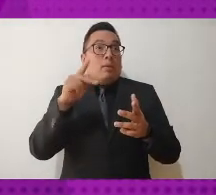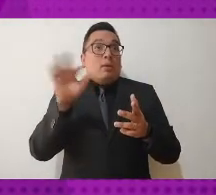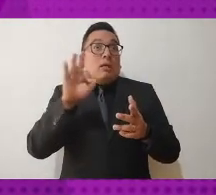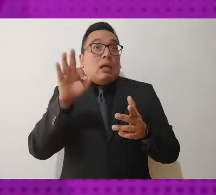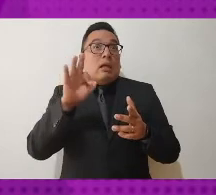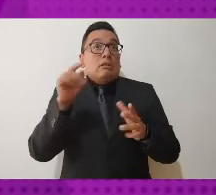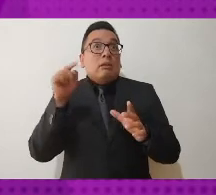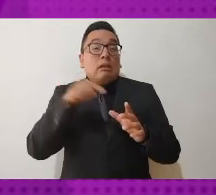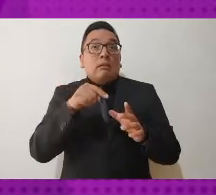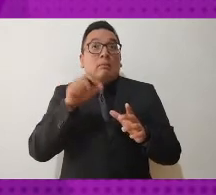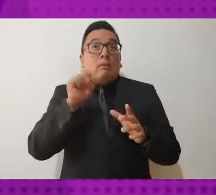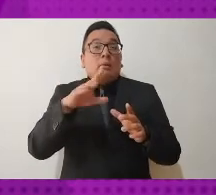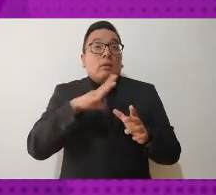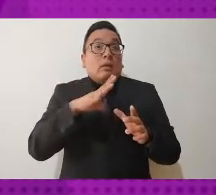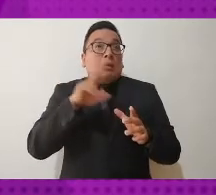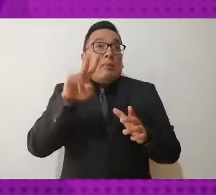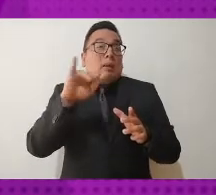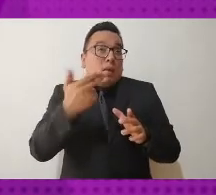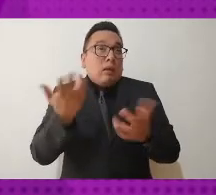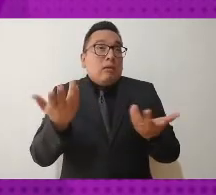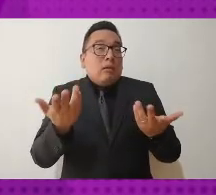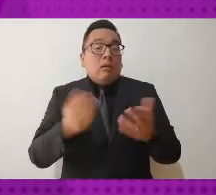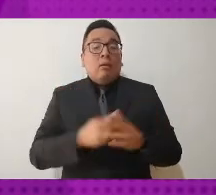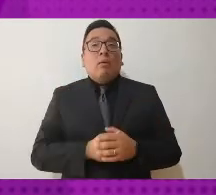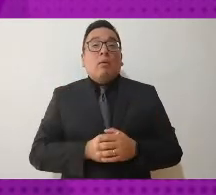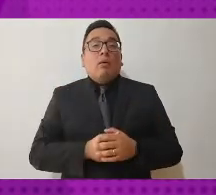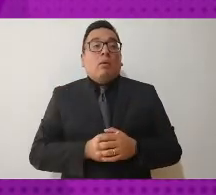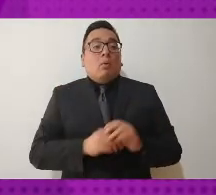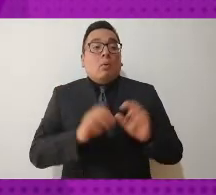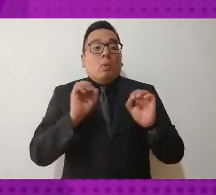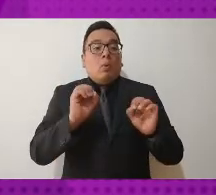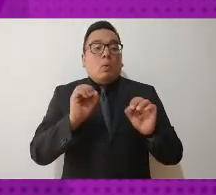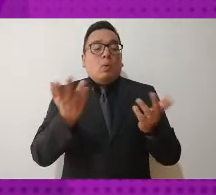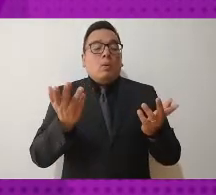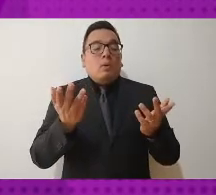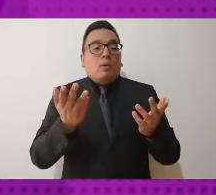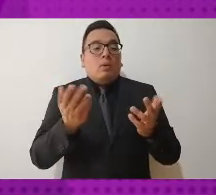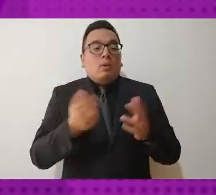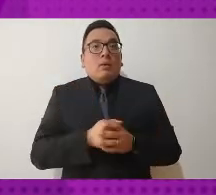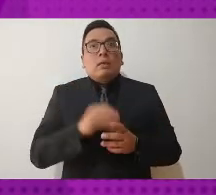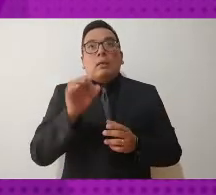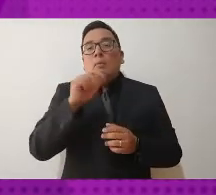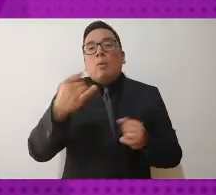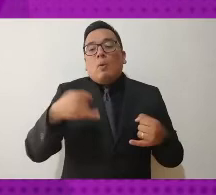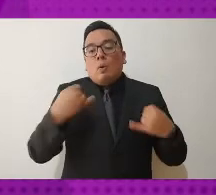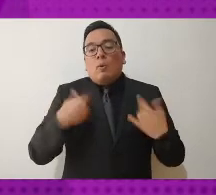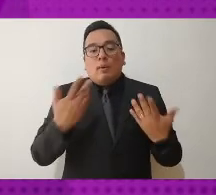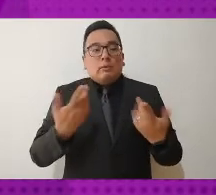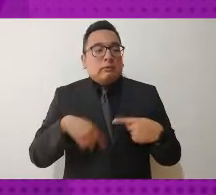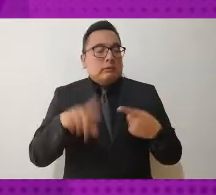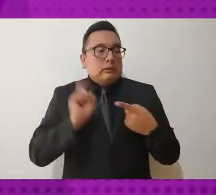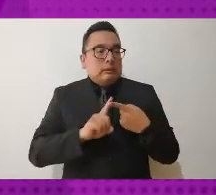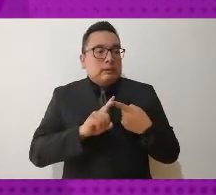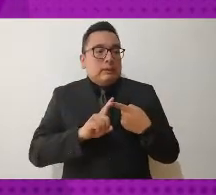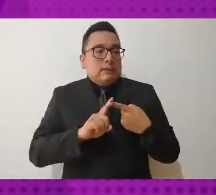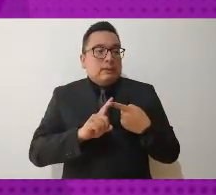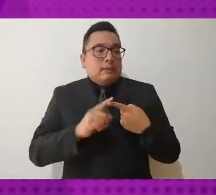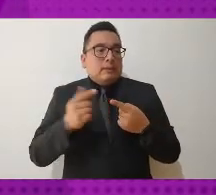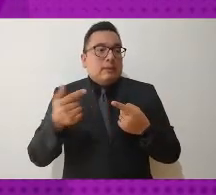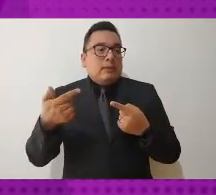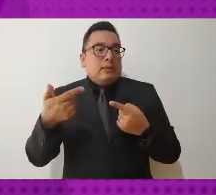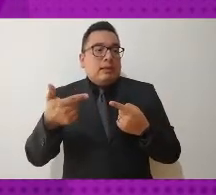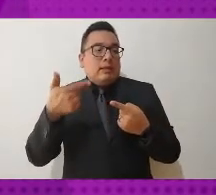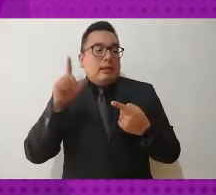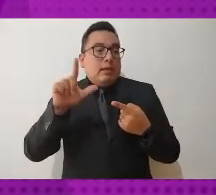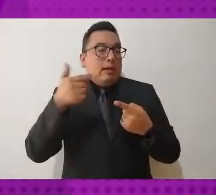que que tiene que vive con VIH por ejemplo y aparte El joven No tres situaciones que a veces